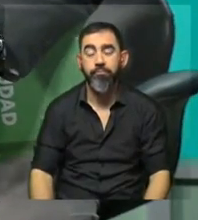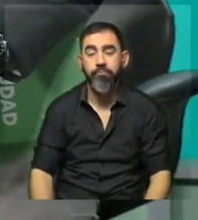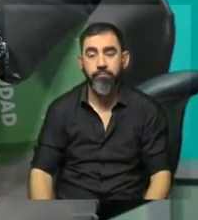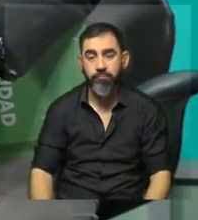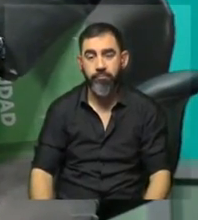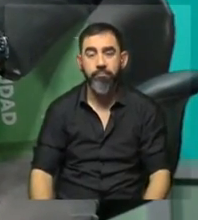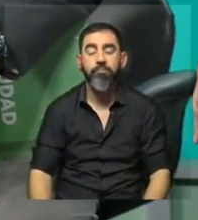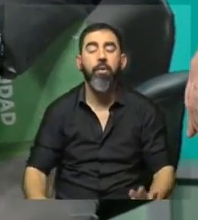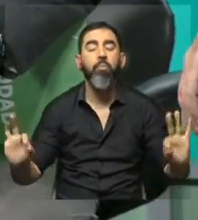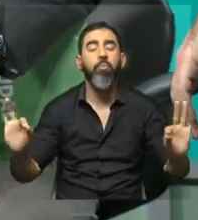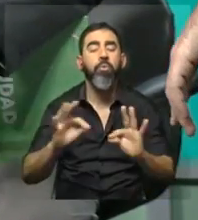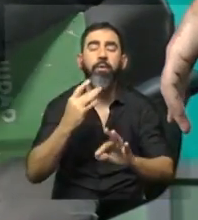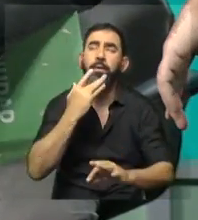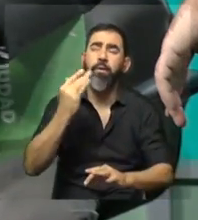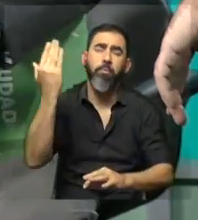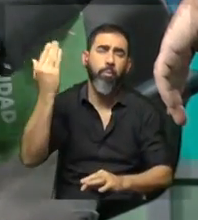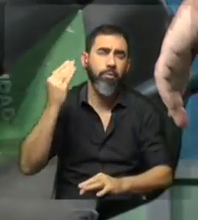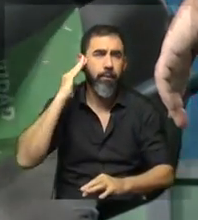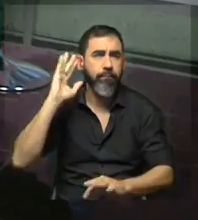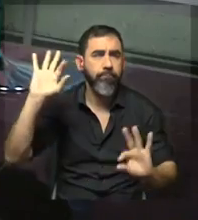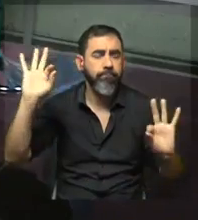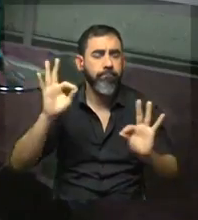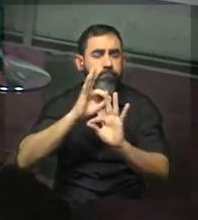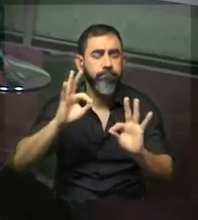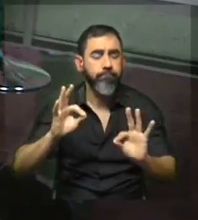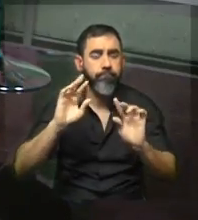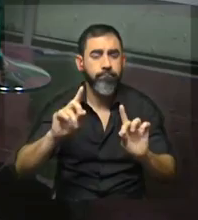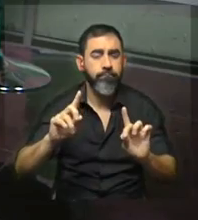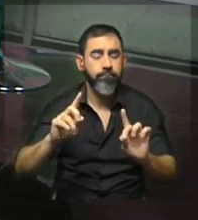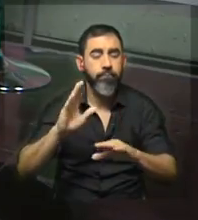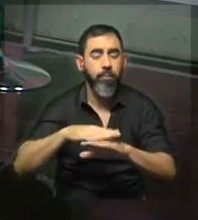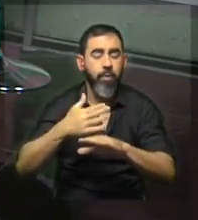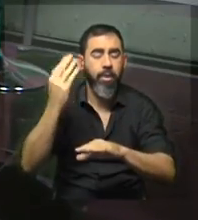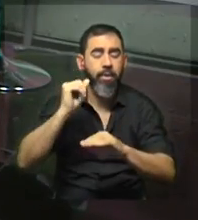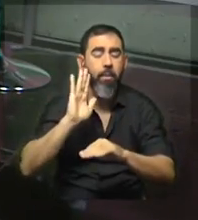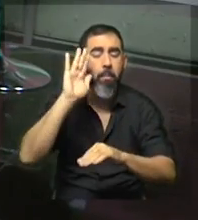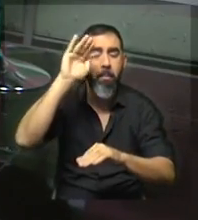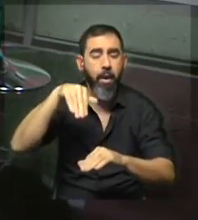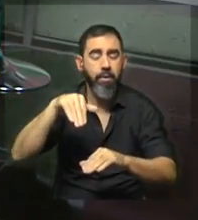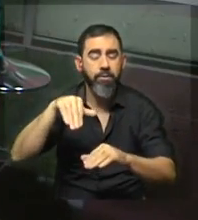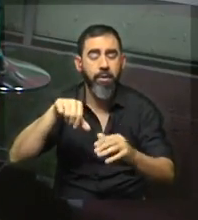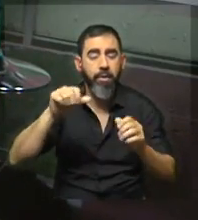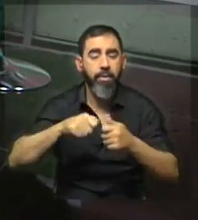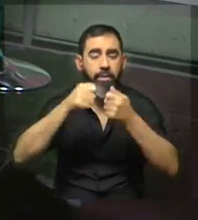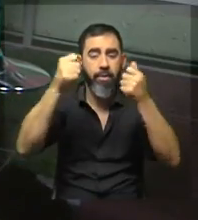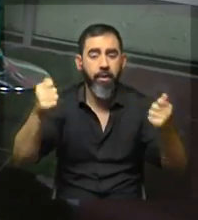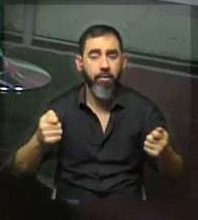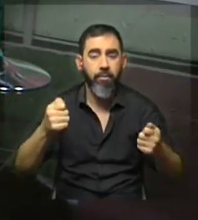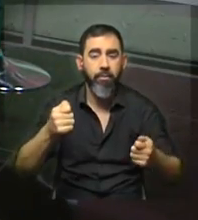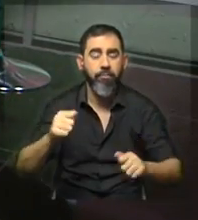canilla, espectacular. Una canción espectacular, una campaña espectacular que tuvo en su momento el diario El País. La mejor de la historia,